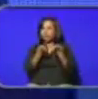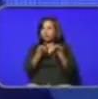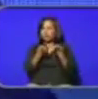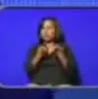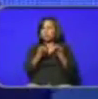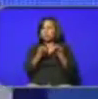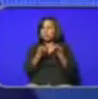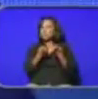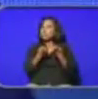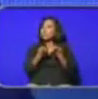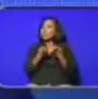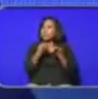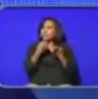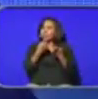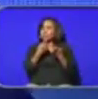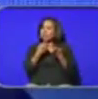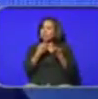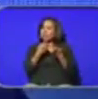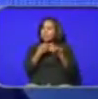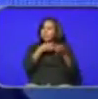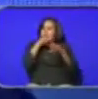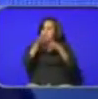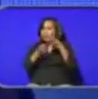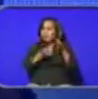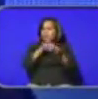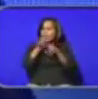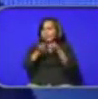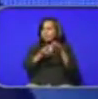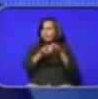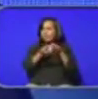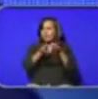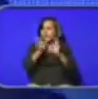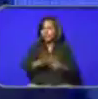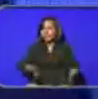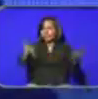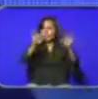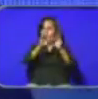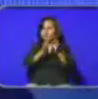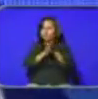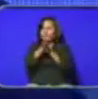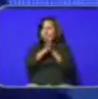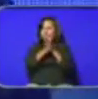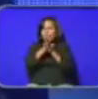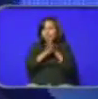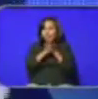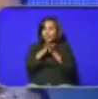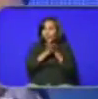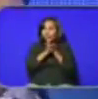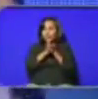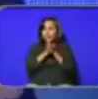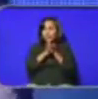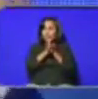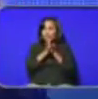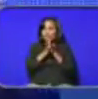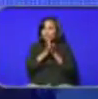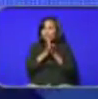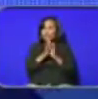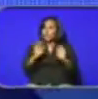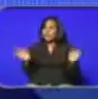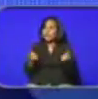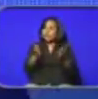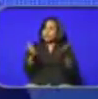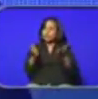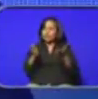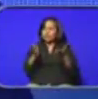que nosotros tenemos que aprovechar este punto de inflexión para insertar en el panameño estudiante y en el panameño